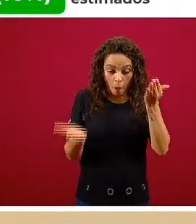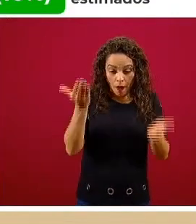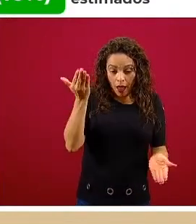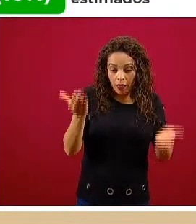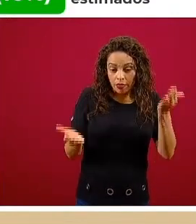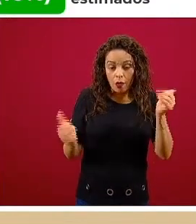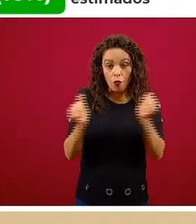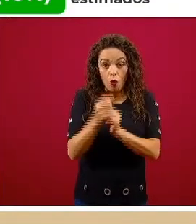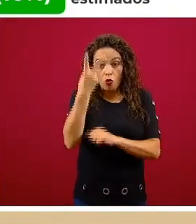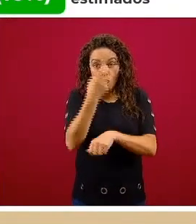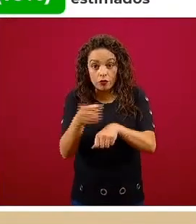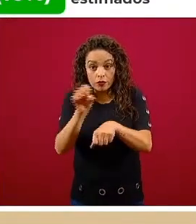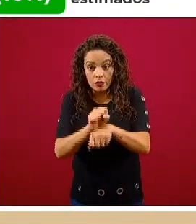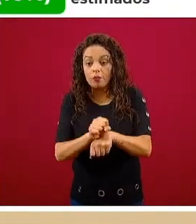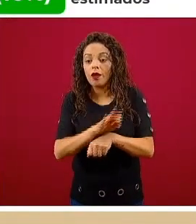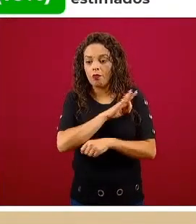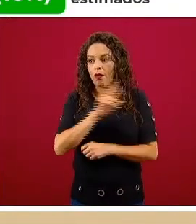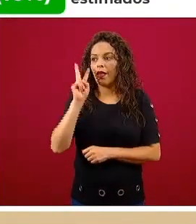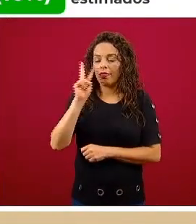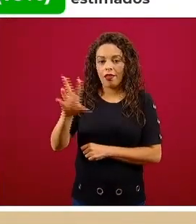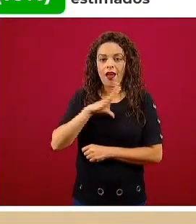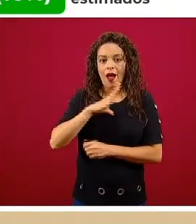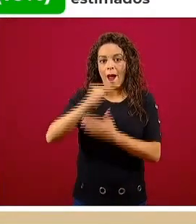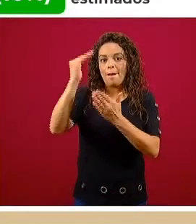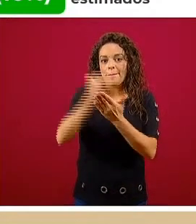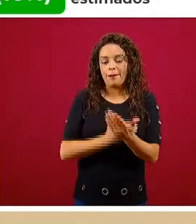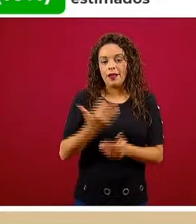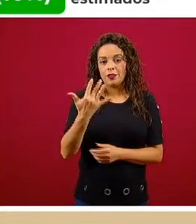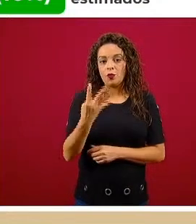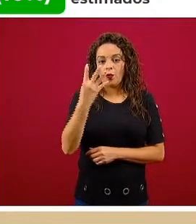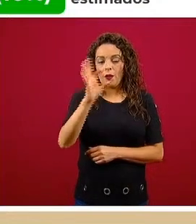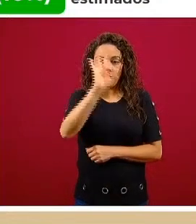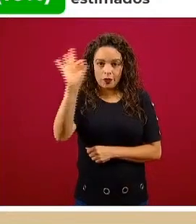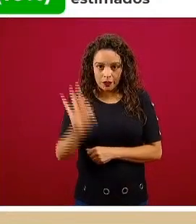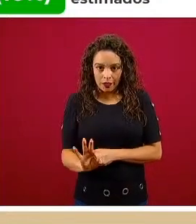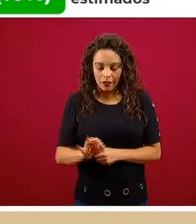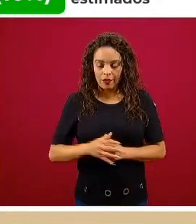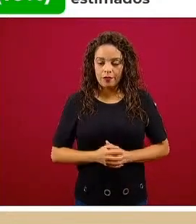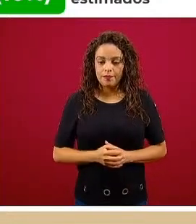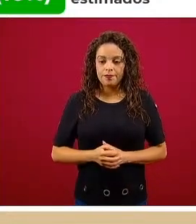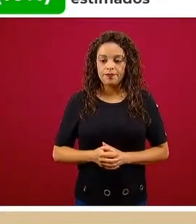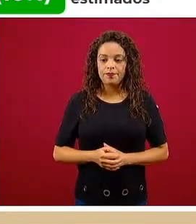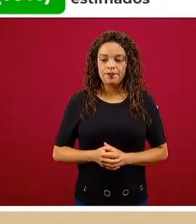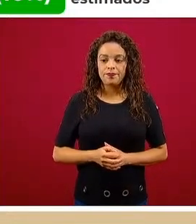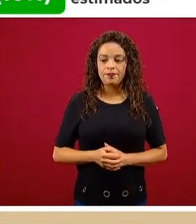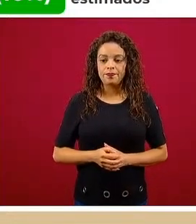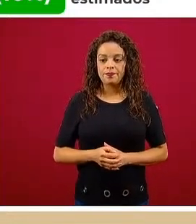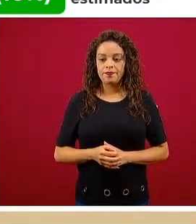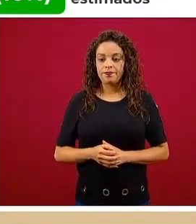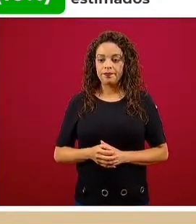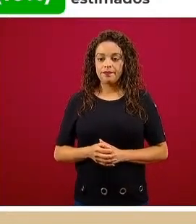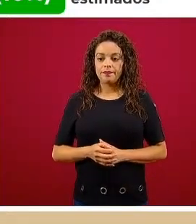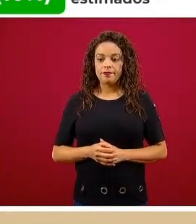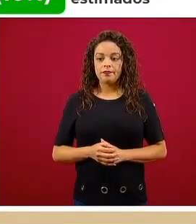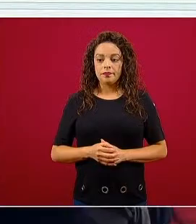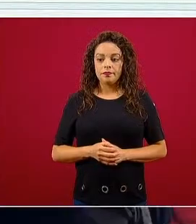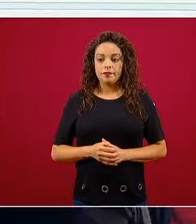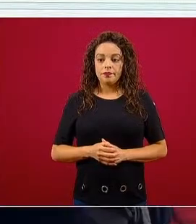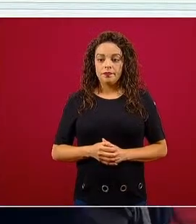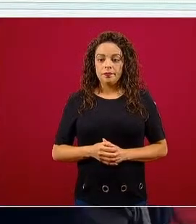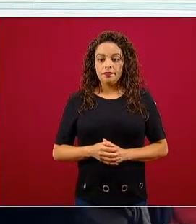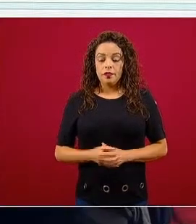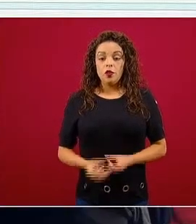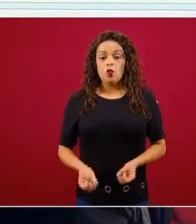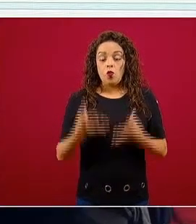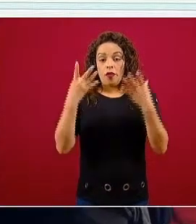semanas de menos 54%. Así también nuestro indicador, que es la proporción de